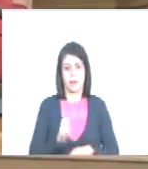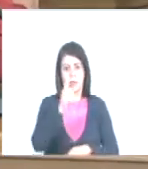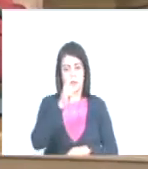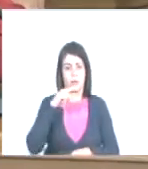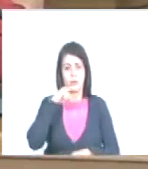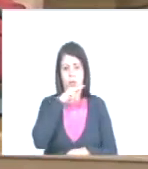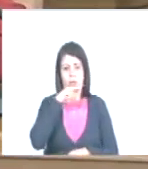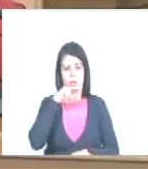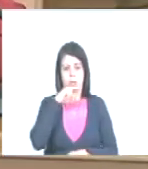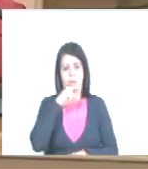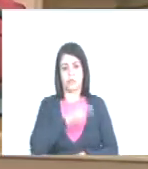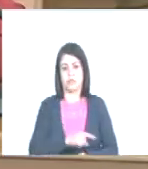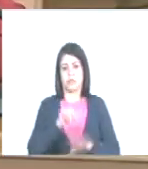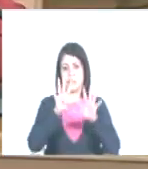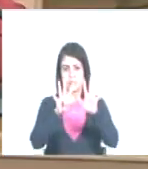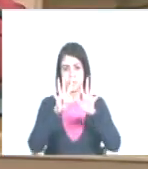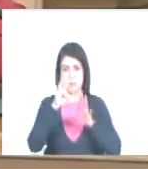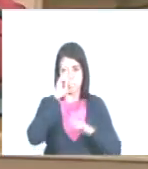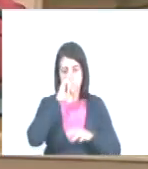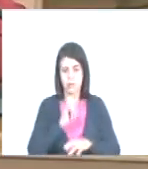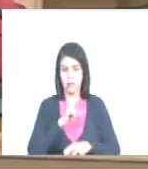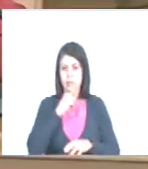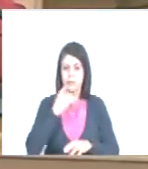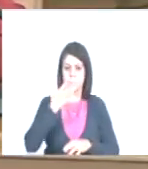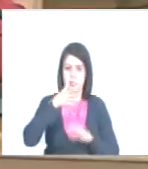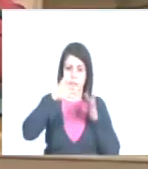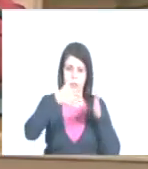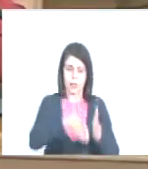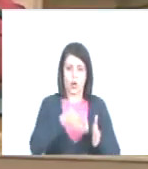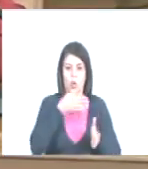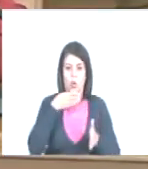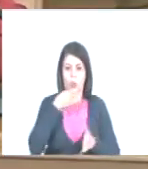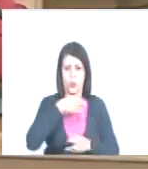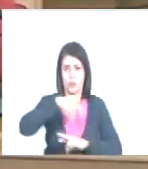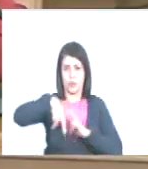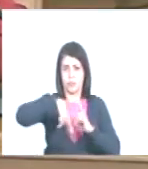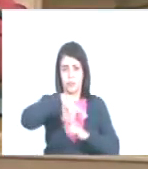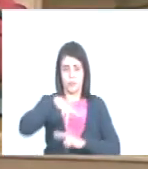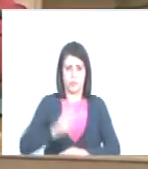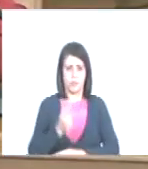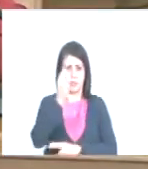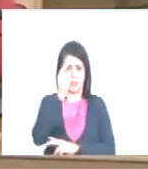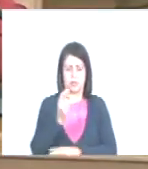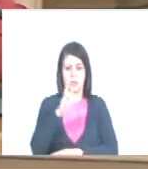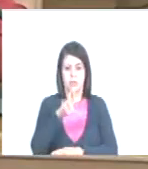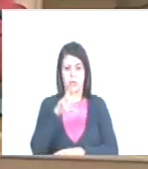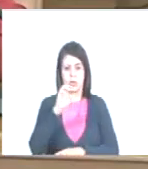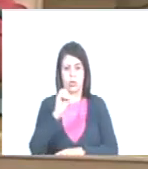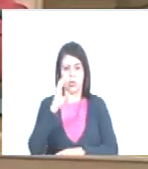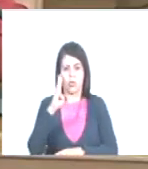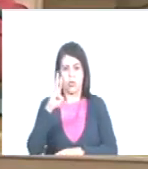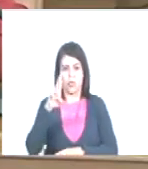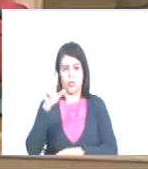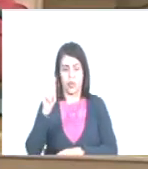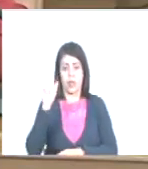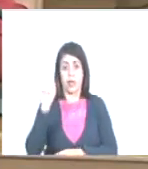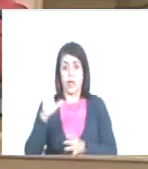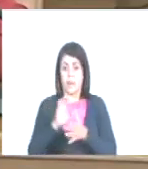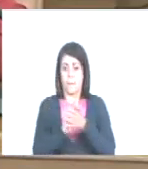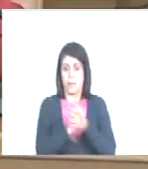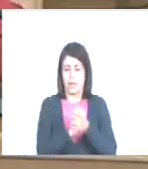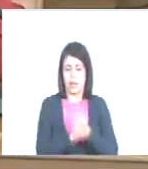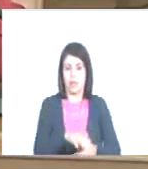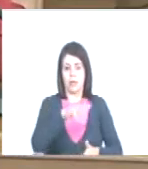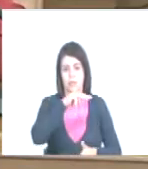de octubre el noveno aniversario de la siembra del joven revolucionario diputado Robert Serra y su compañera